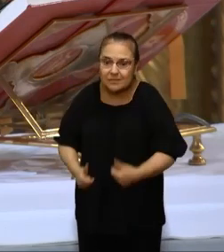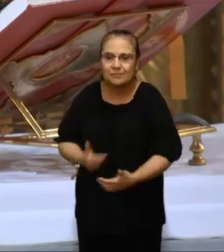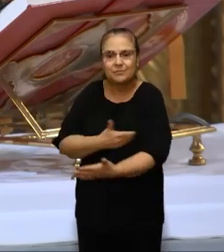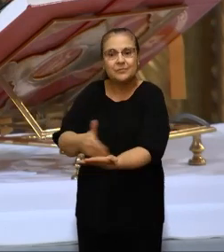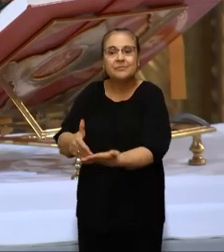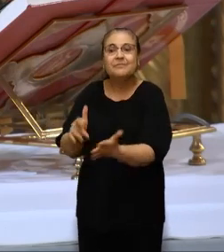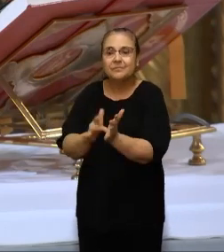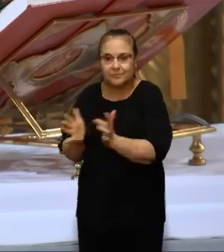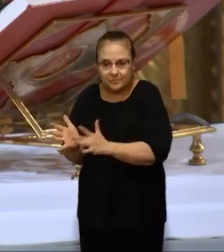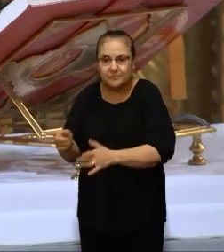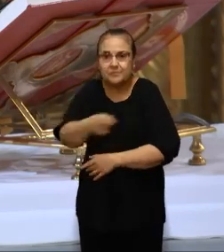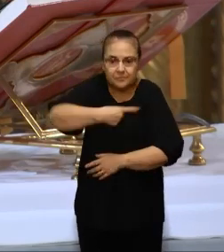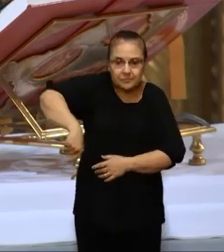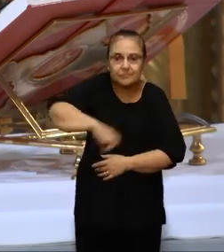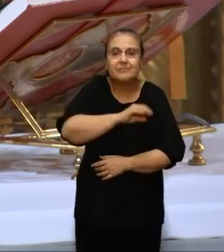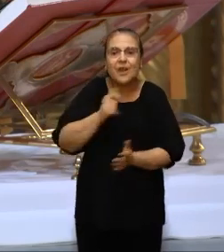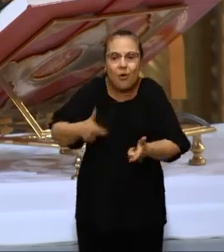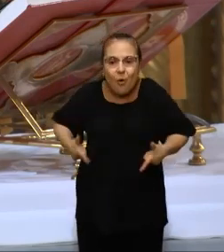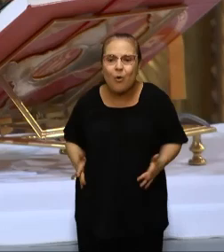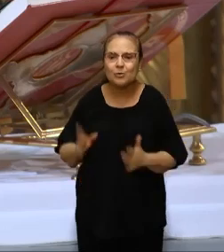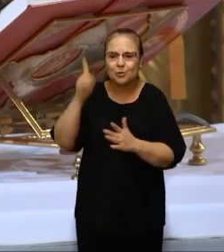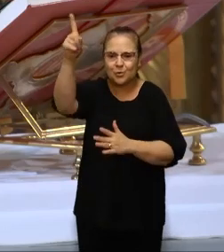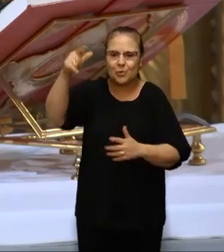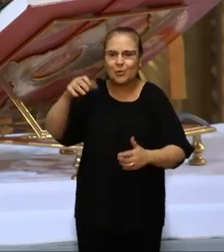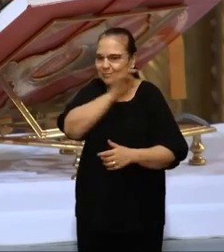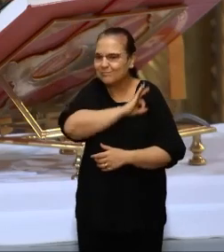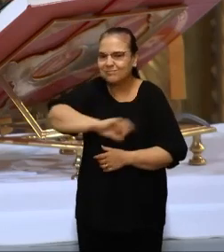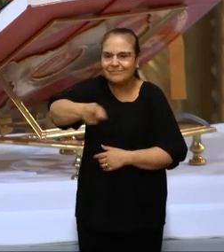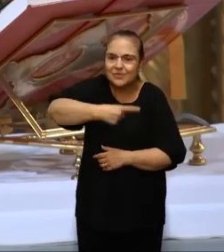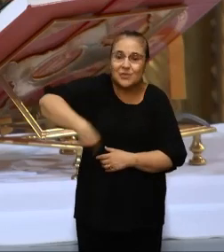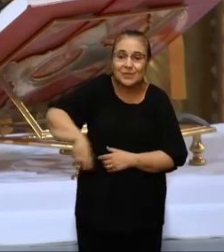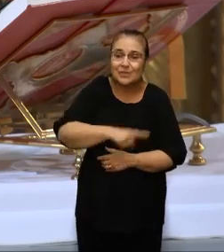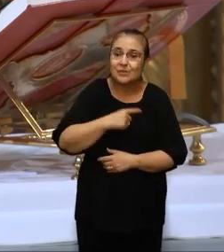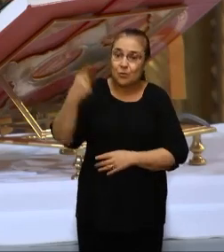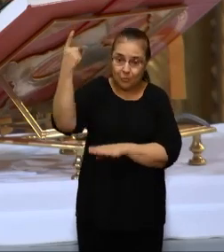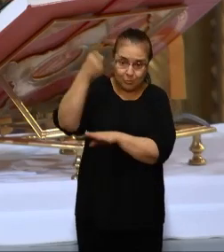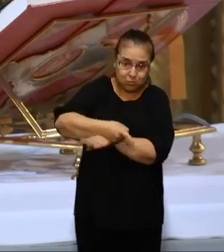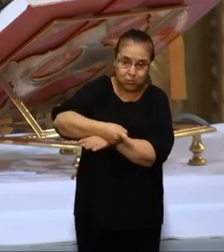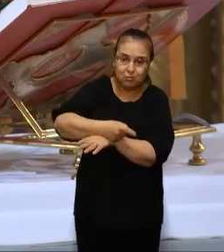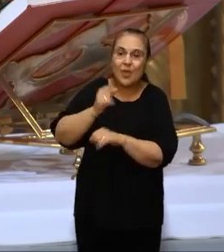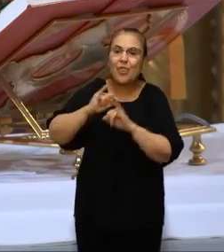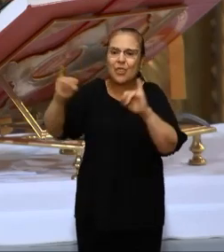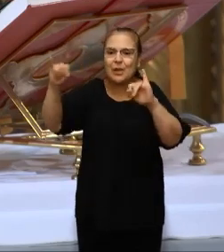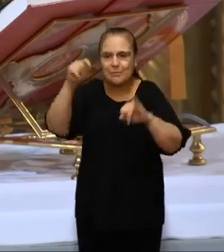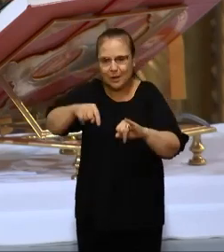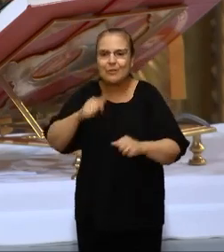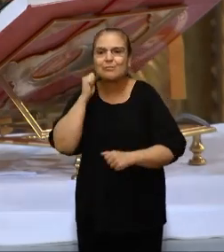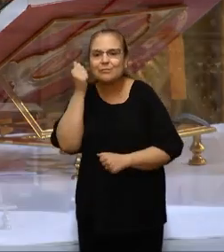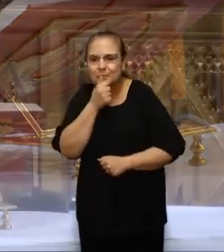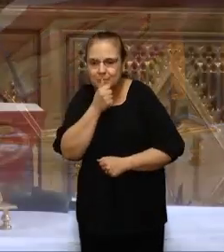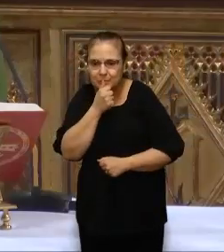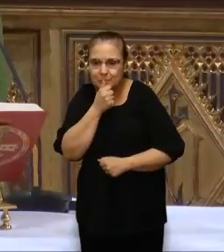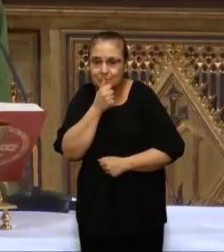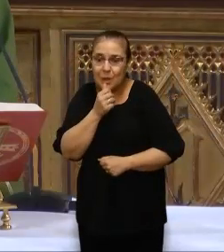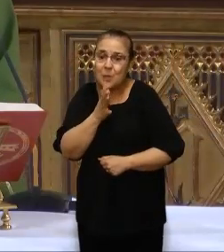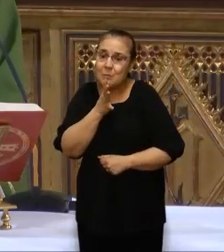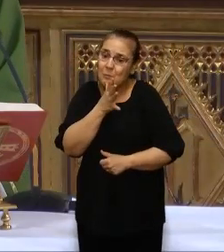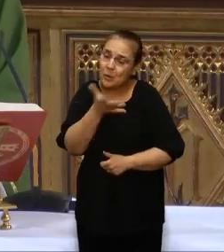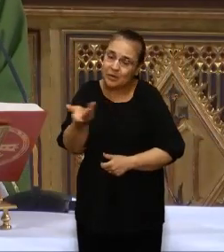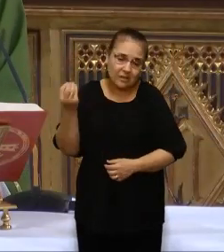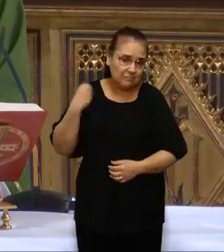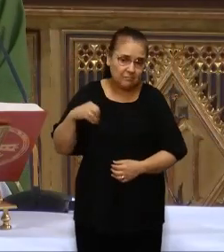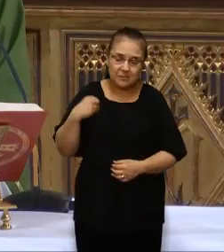la sangre de Jesucristo, Hijo tuyo y Señor nuestro, que nos mandó celebrar estos misterios. Porque él